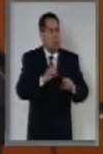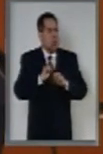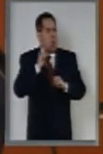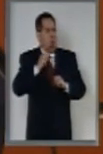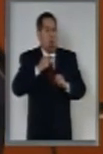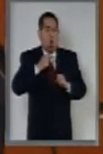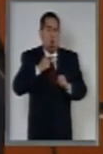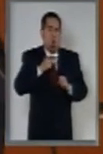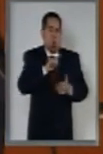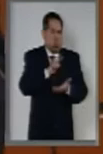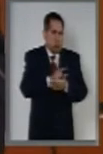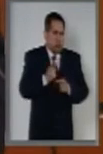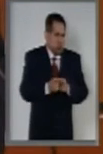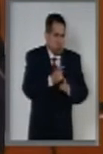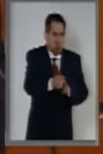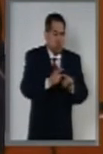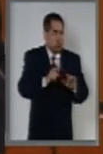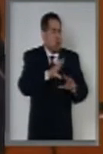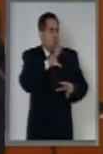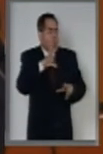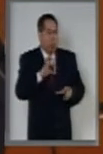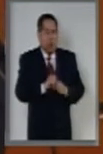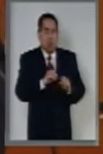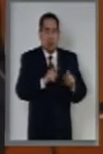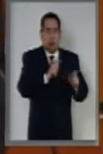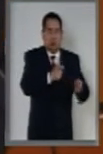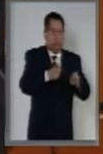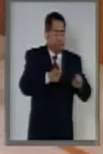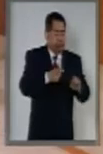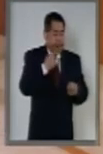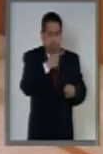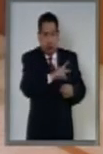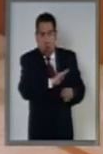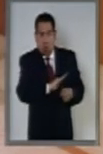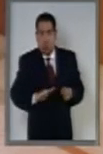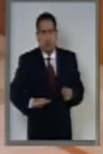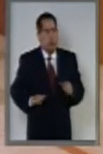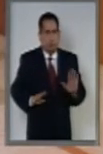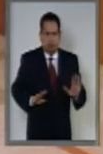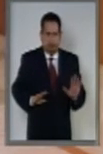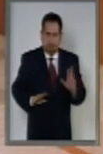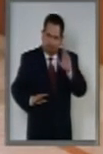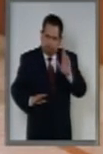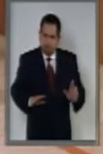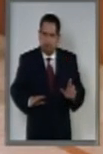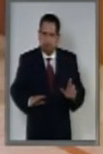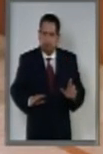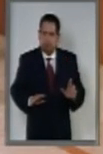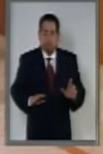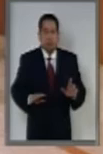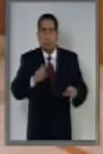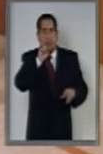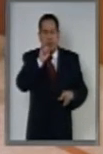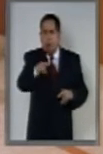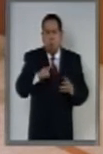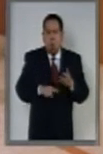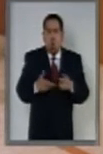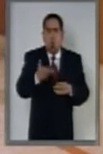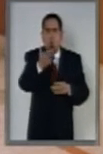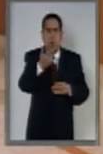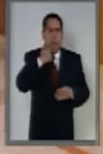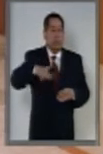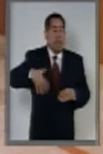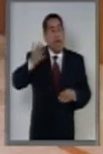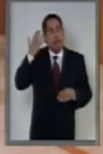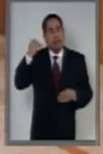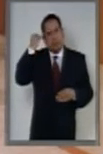temporalmente, de manera total o parcial, las funciones del municipio, ni tampoco se plantea, como